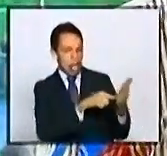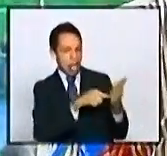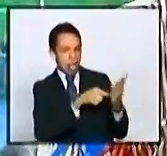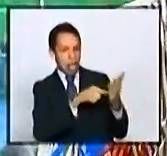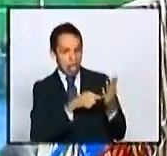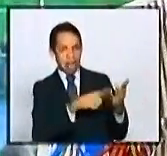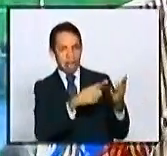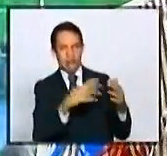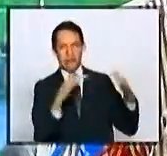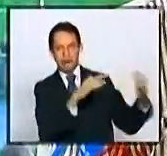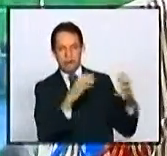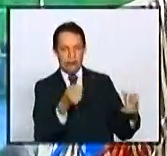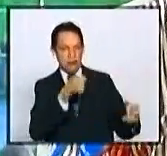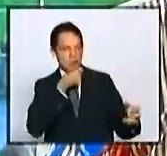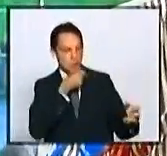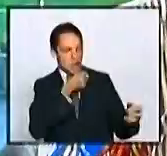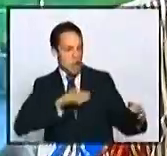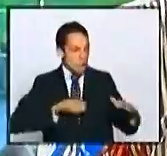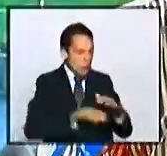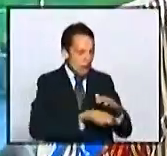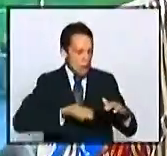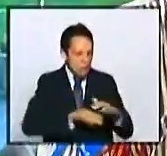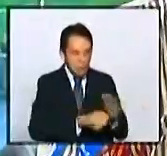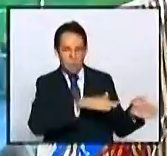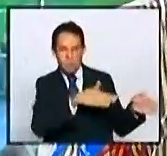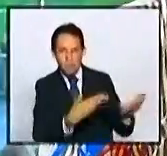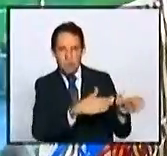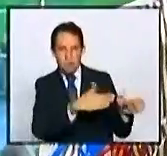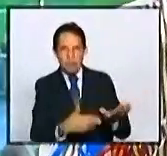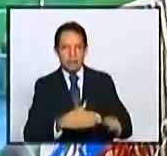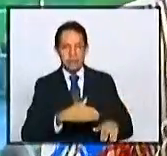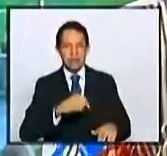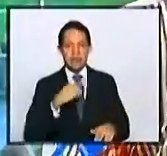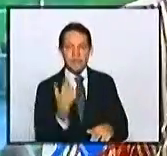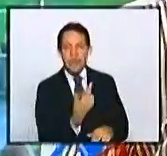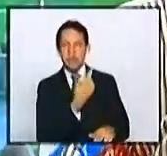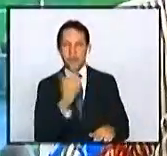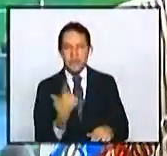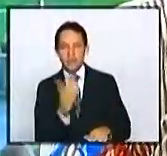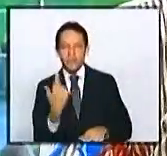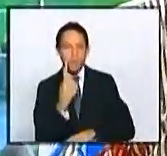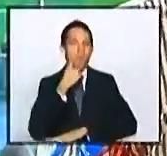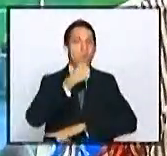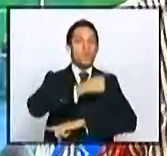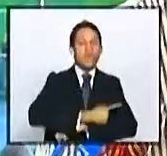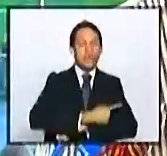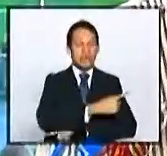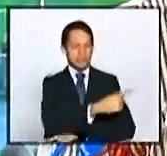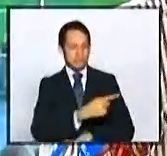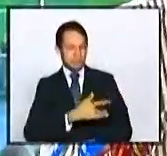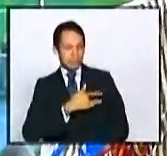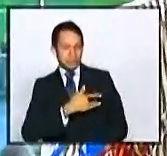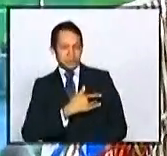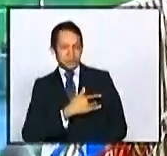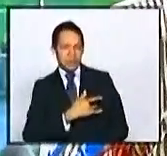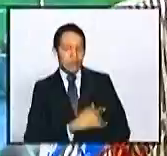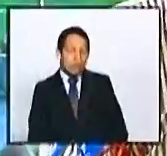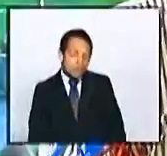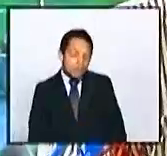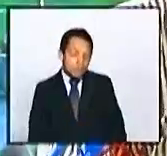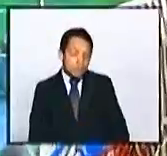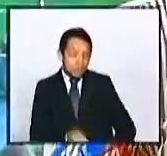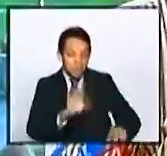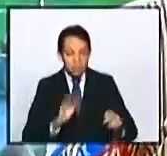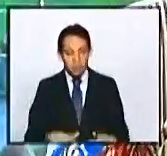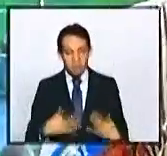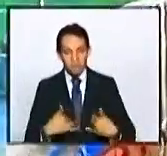es sensacionalismo, una noticia negativa la repiten mañana, tarde y noche. Entonces, pues las personas empiezan con ese desánimo, hombre, ¿cómo va a